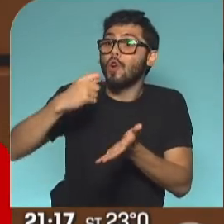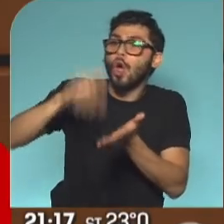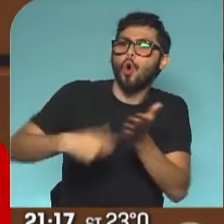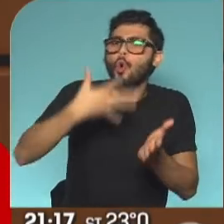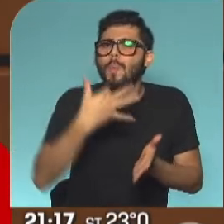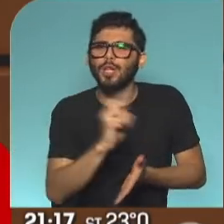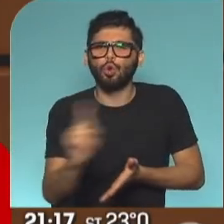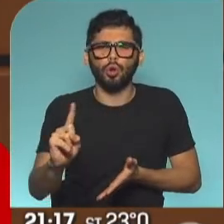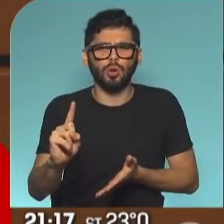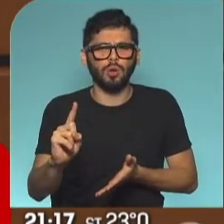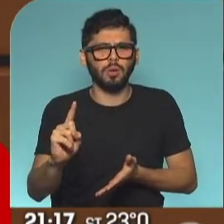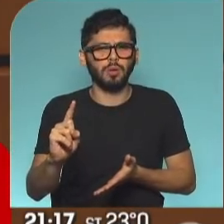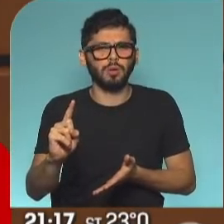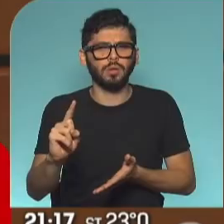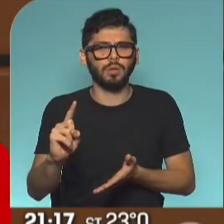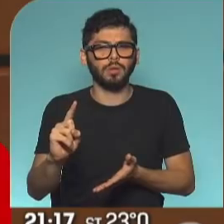Y así quedamos